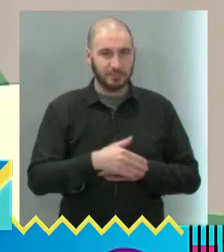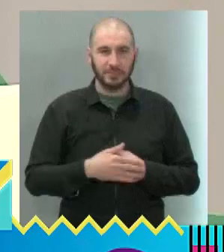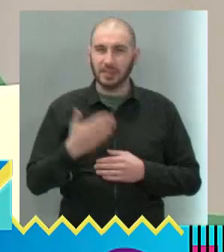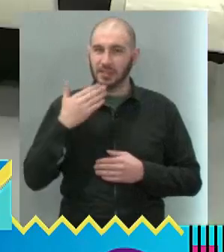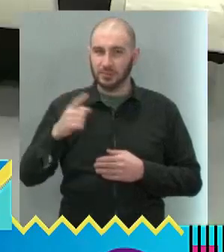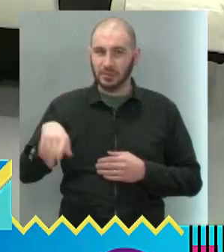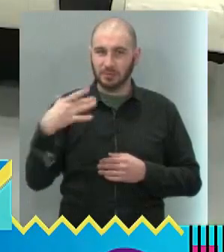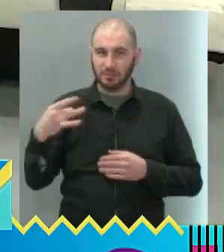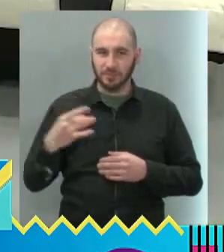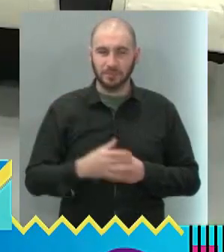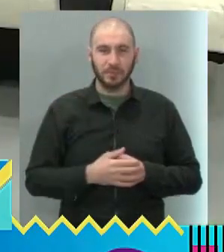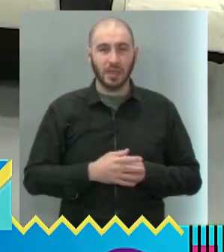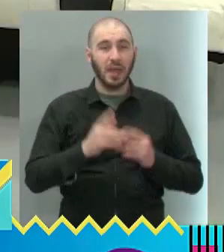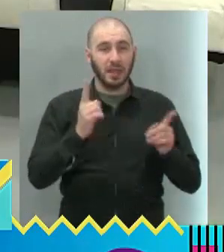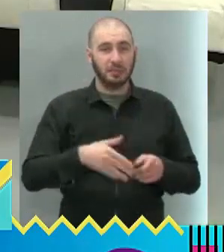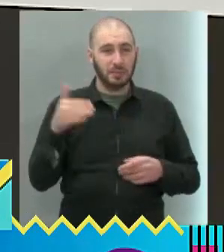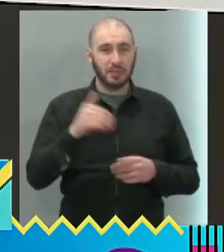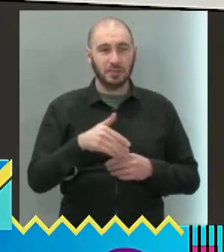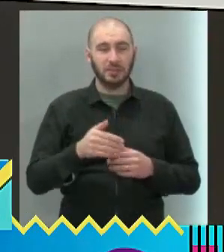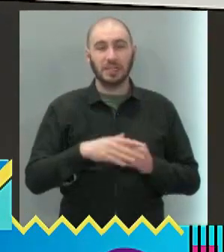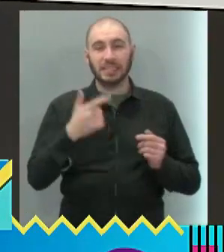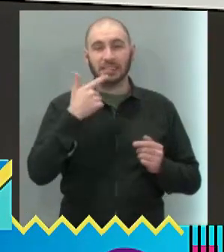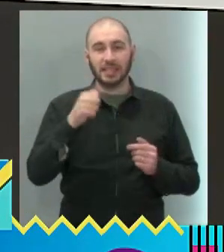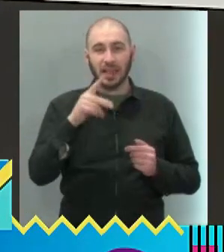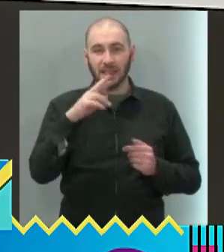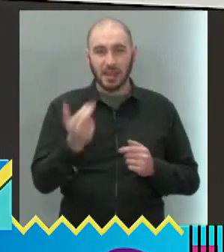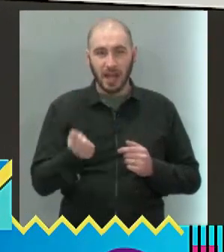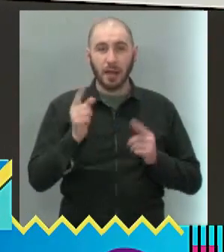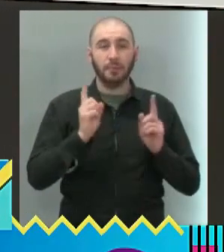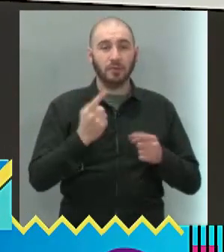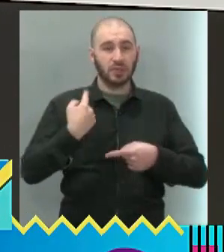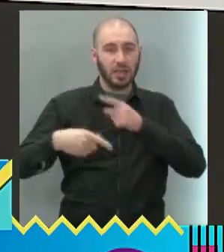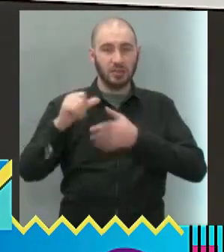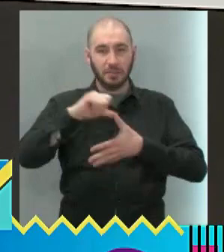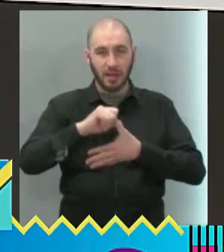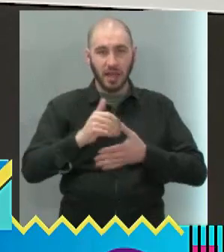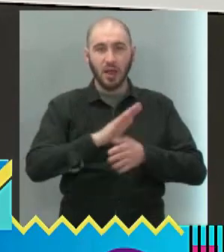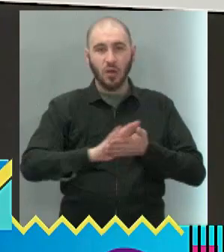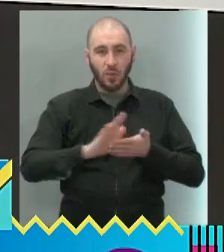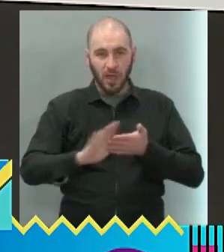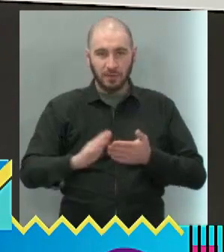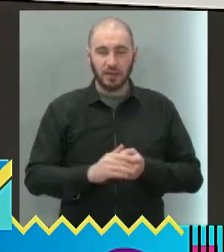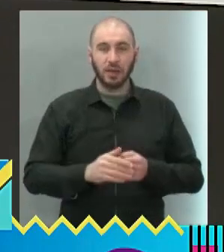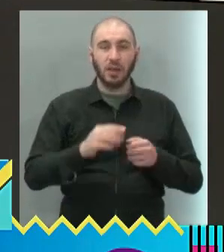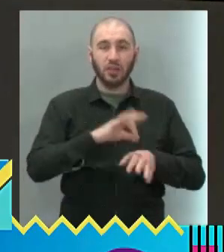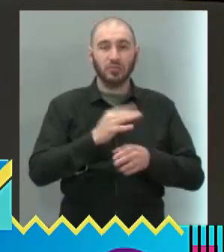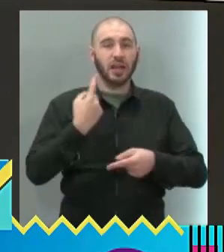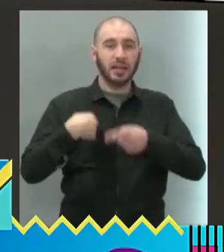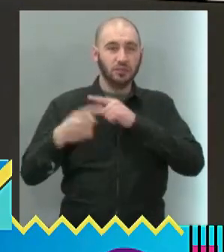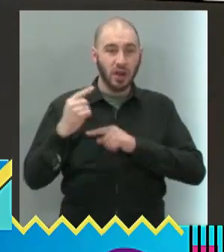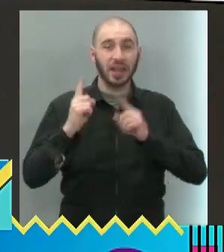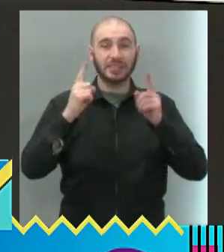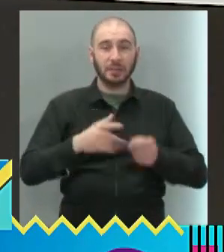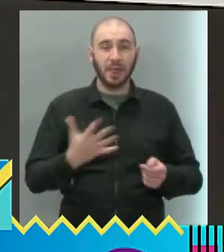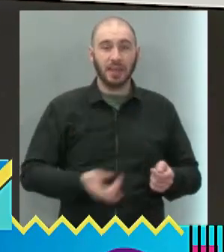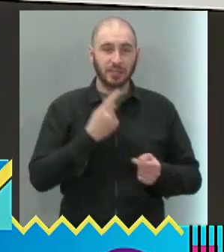favor, gracias a ustedes por la invitación. Bueno, también está a su lado Sandra Pérez Estocco, profesora de Historia Americana Contemporánea, doctora en Historia y